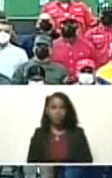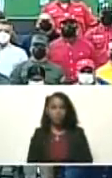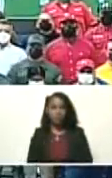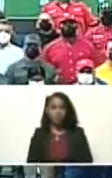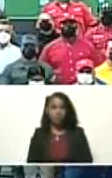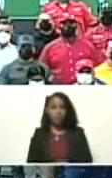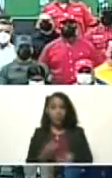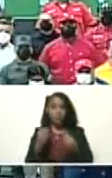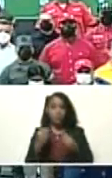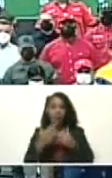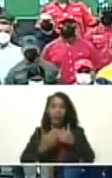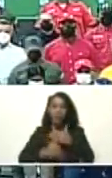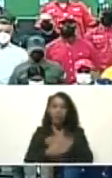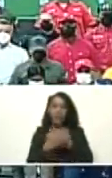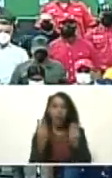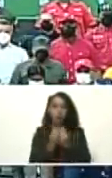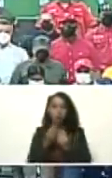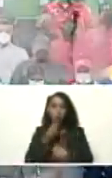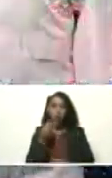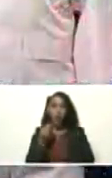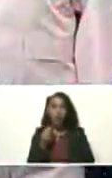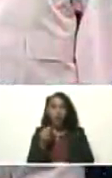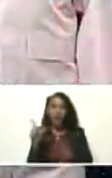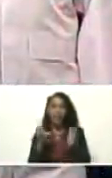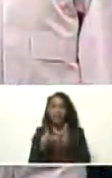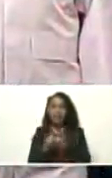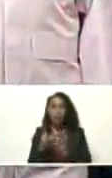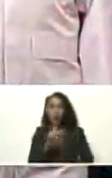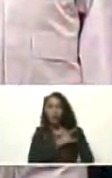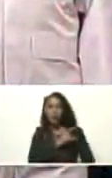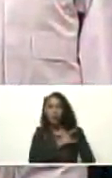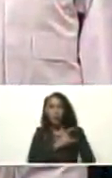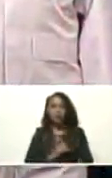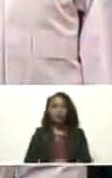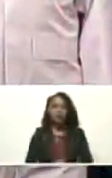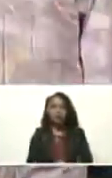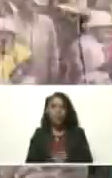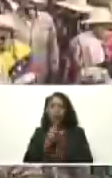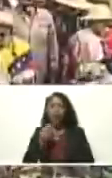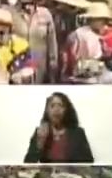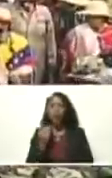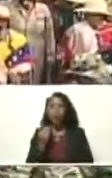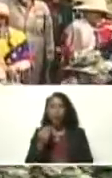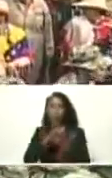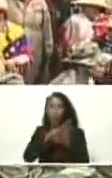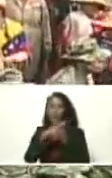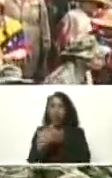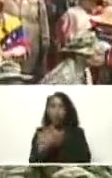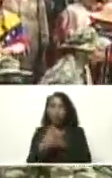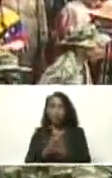para avanzar con la juventud de los liceos, de las universidades, con la juventud de los barrios,